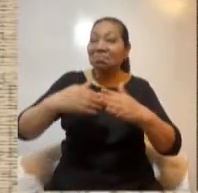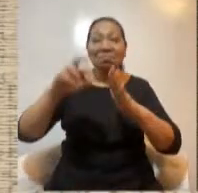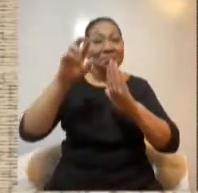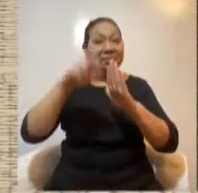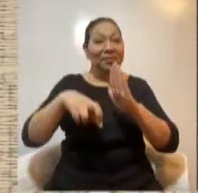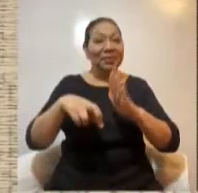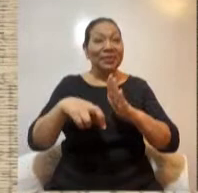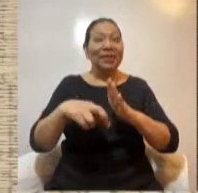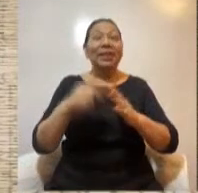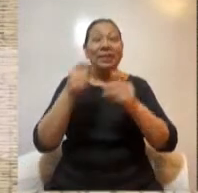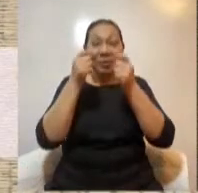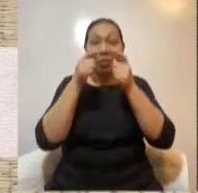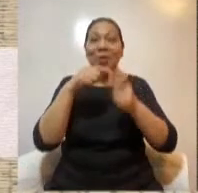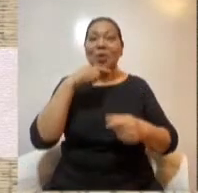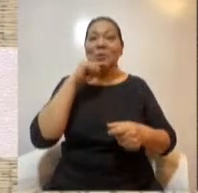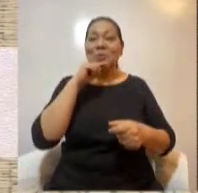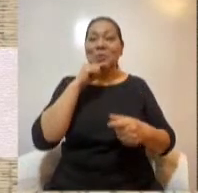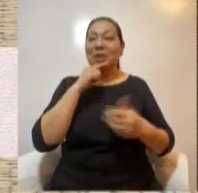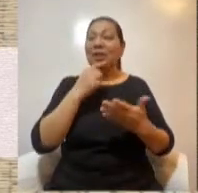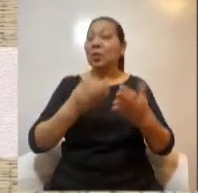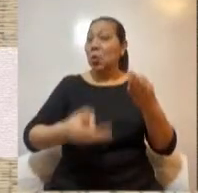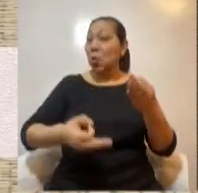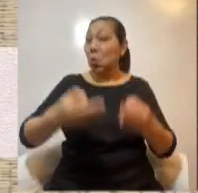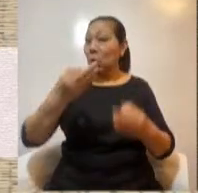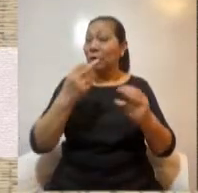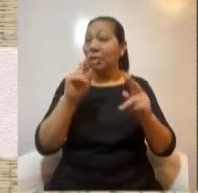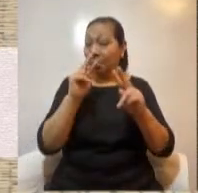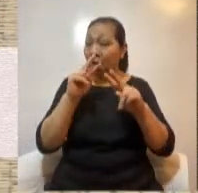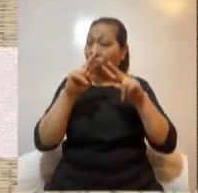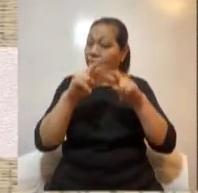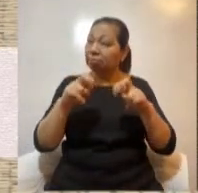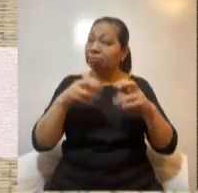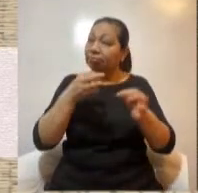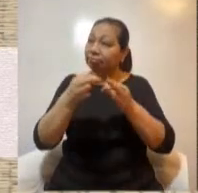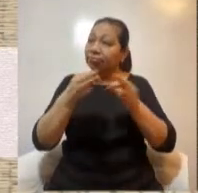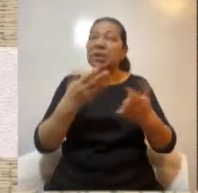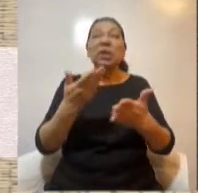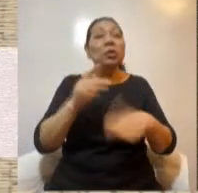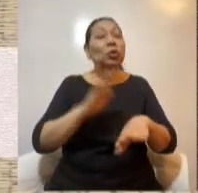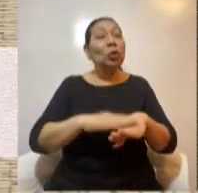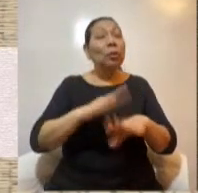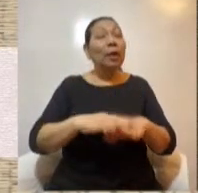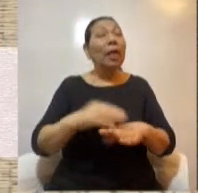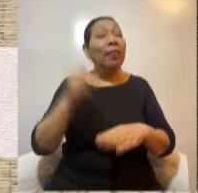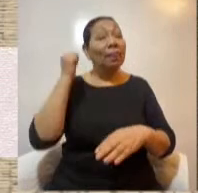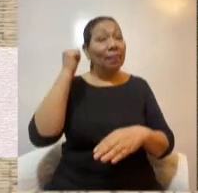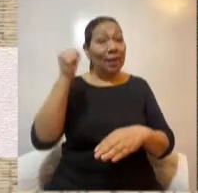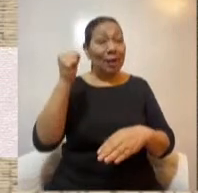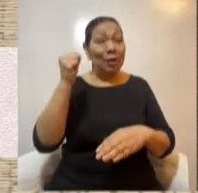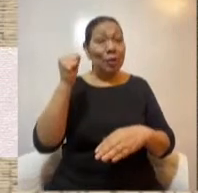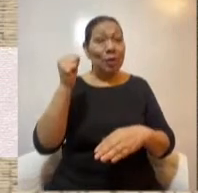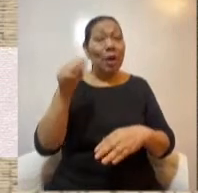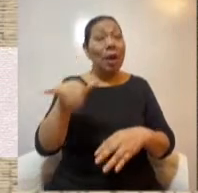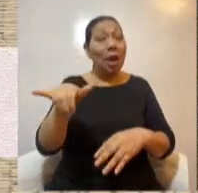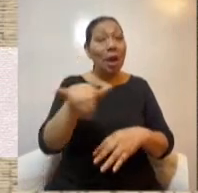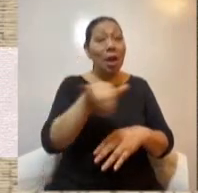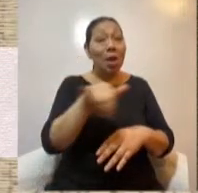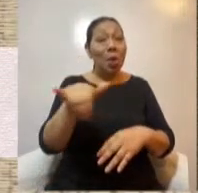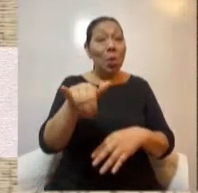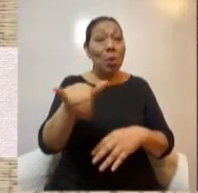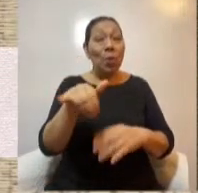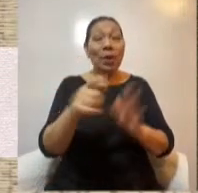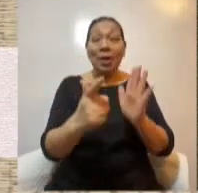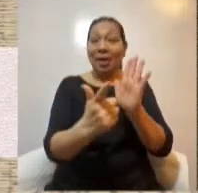Seguimos con el programa Richari Guarmi. La sentencia que estamos analizando es sobre el derecho fundamental a la